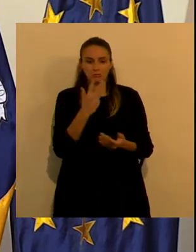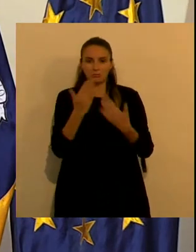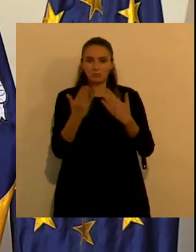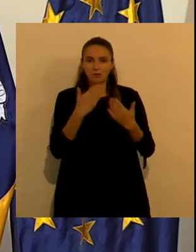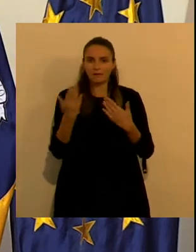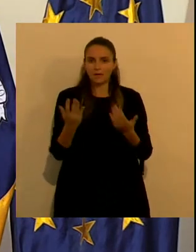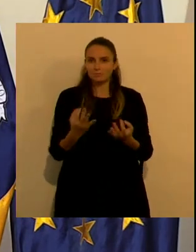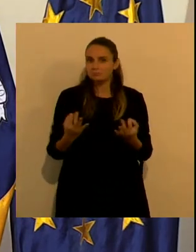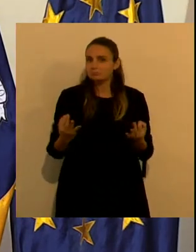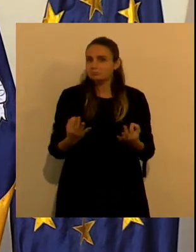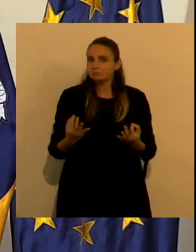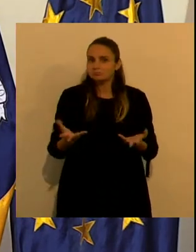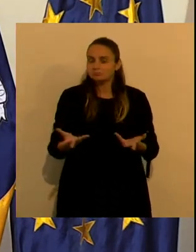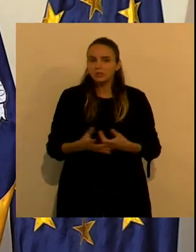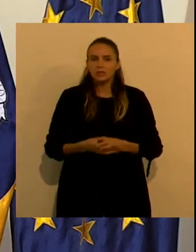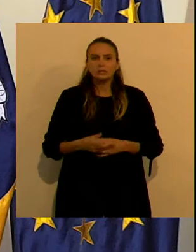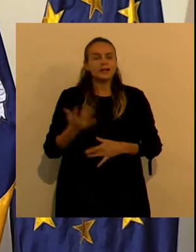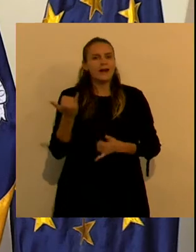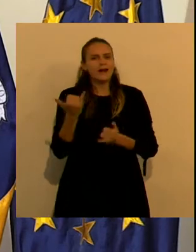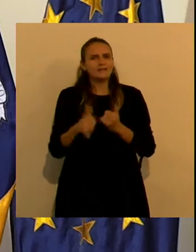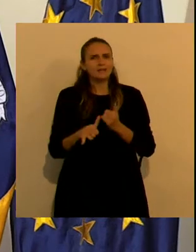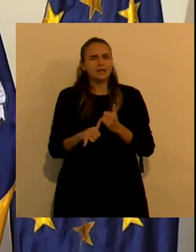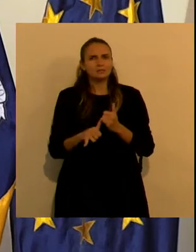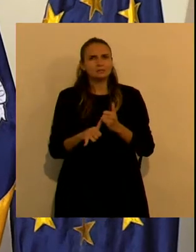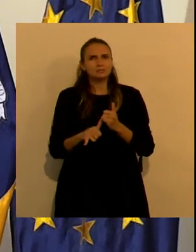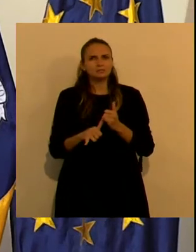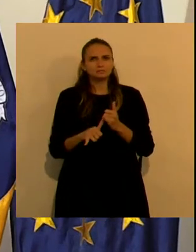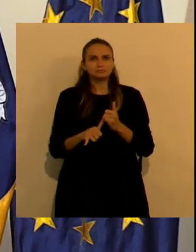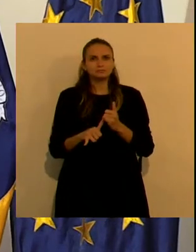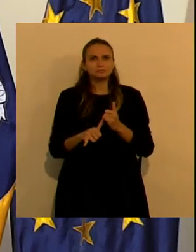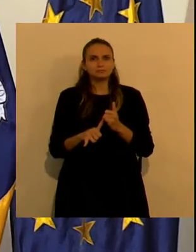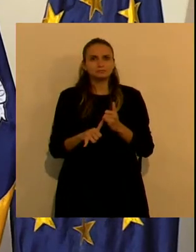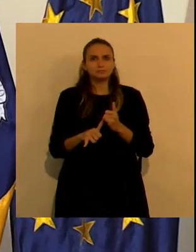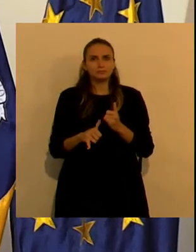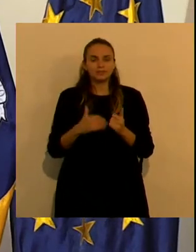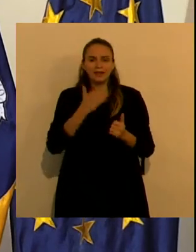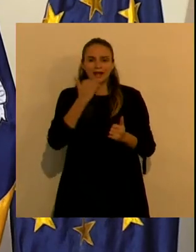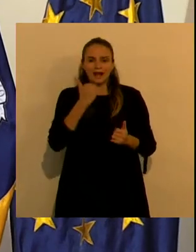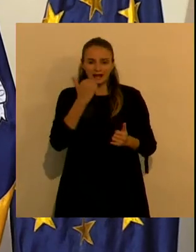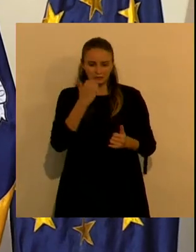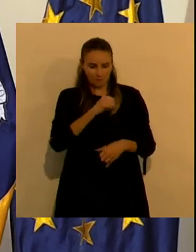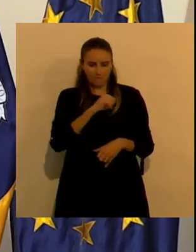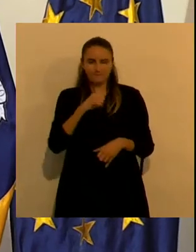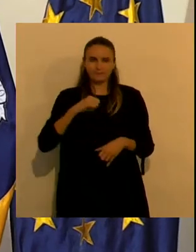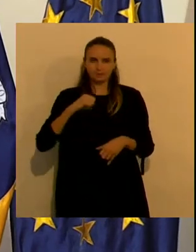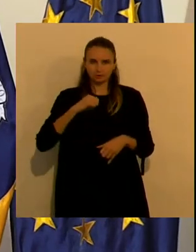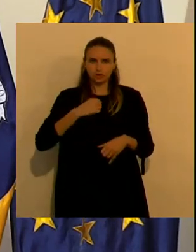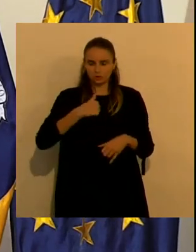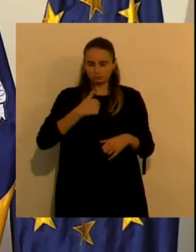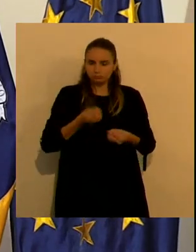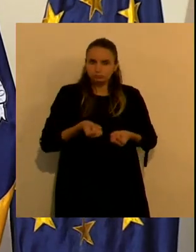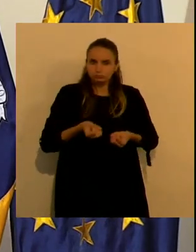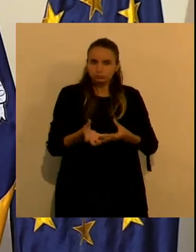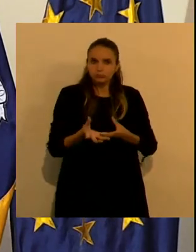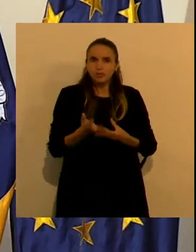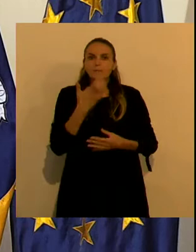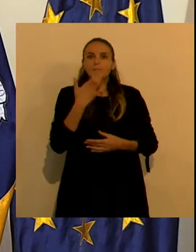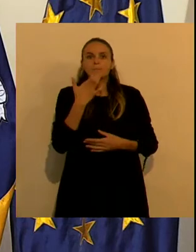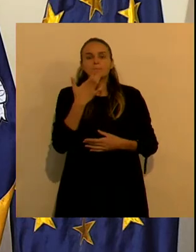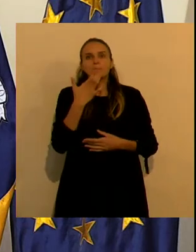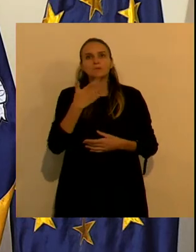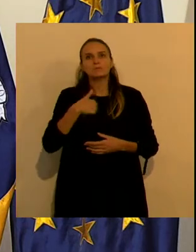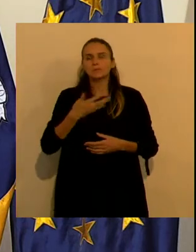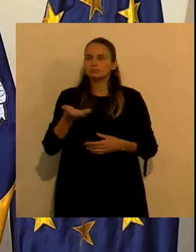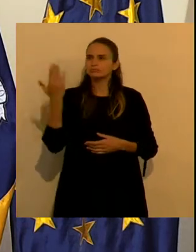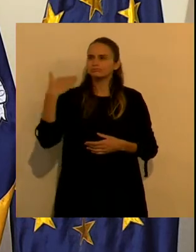Vale. Y al final he pensado hacer algo bastante personal, ¿no? Cuando yo